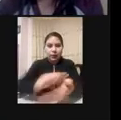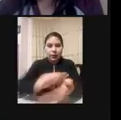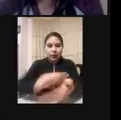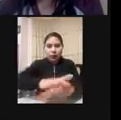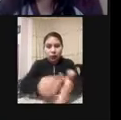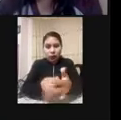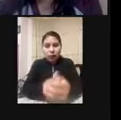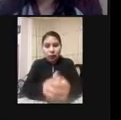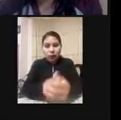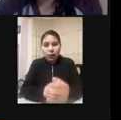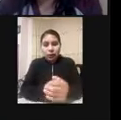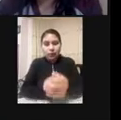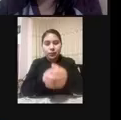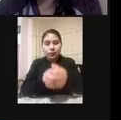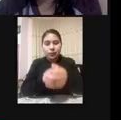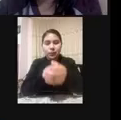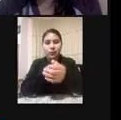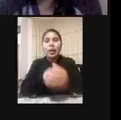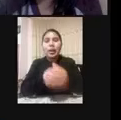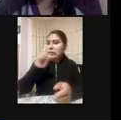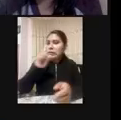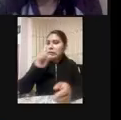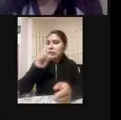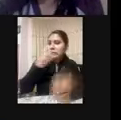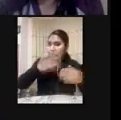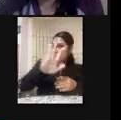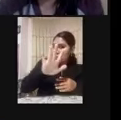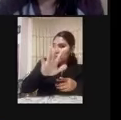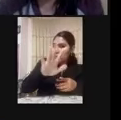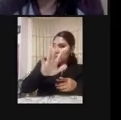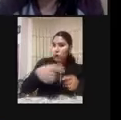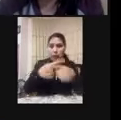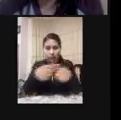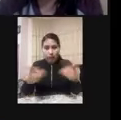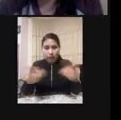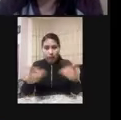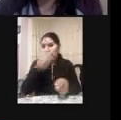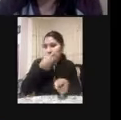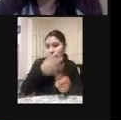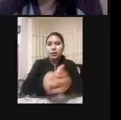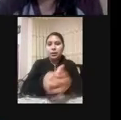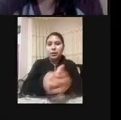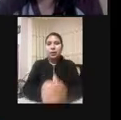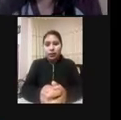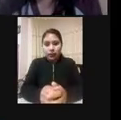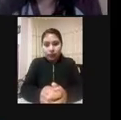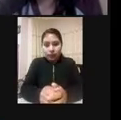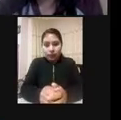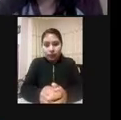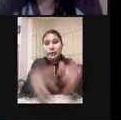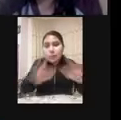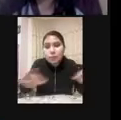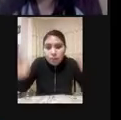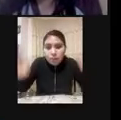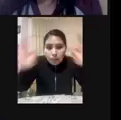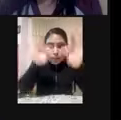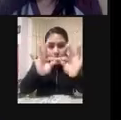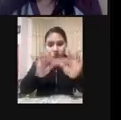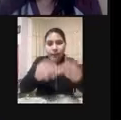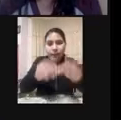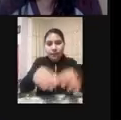sus 5 tiempos de comida. Y esto no solo en Margarita, en todos los niños es importante que ellos tengan un buen desayuno,